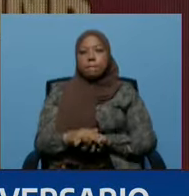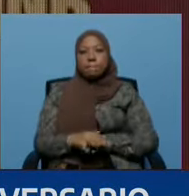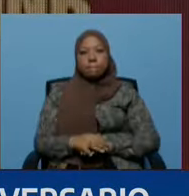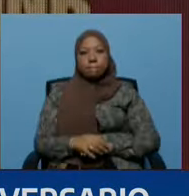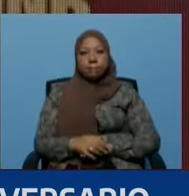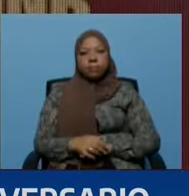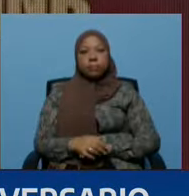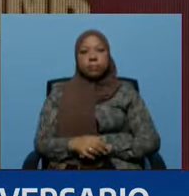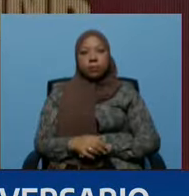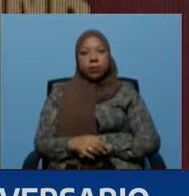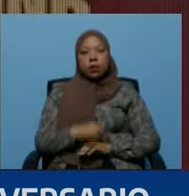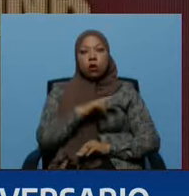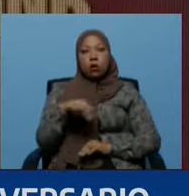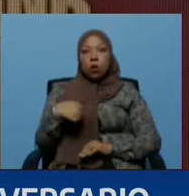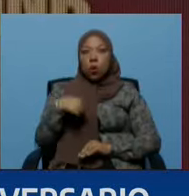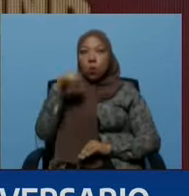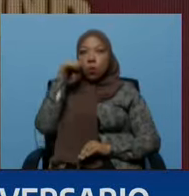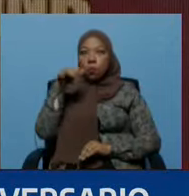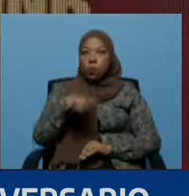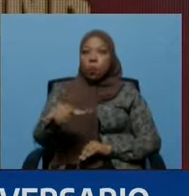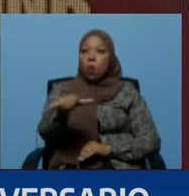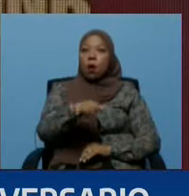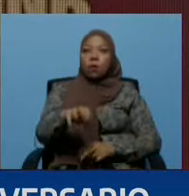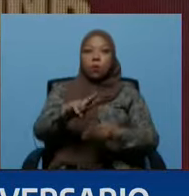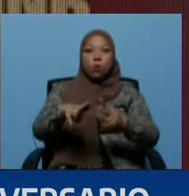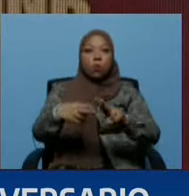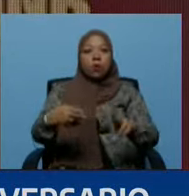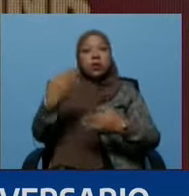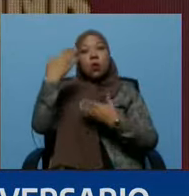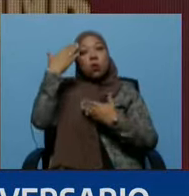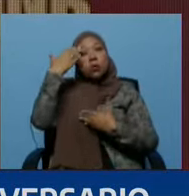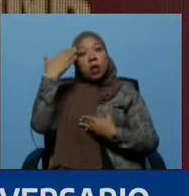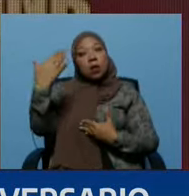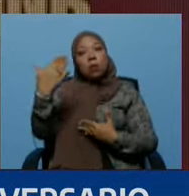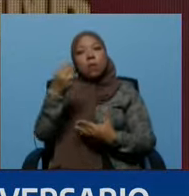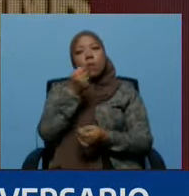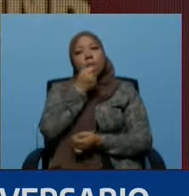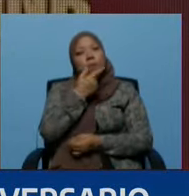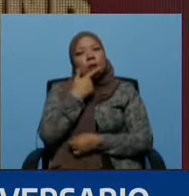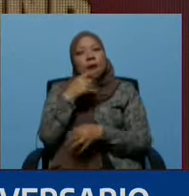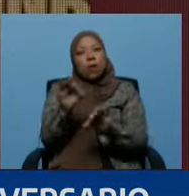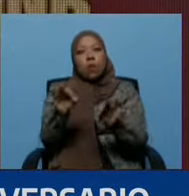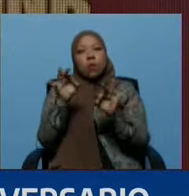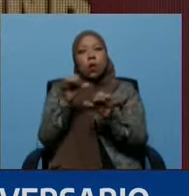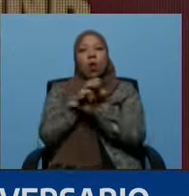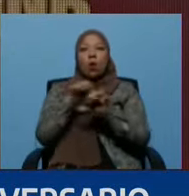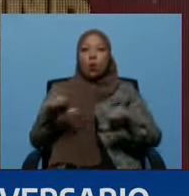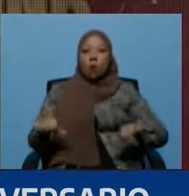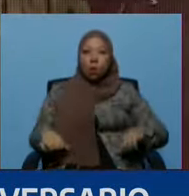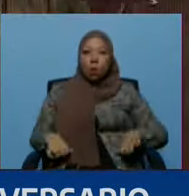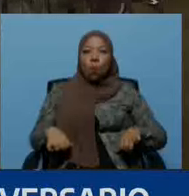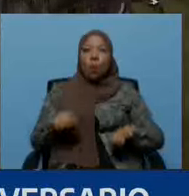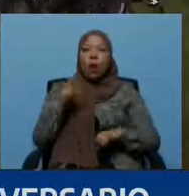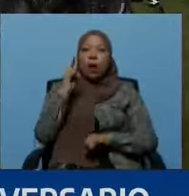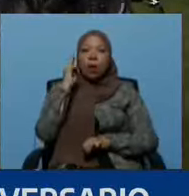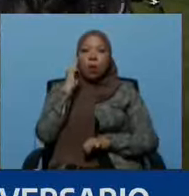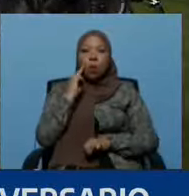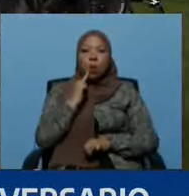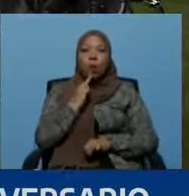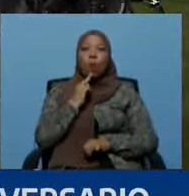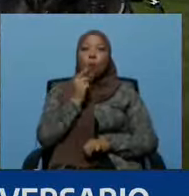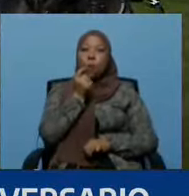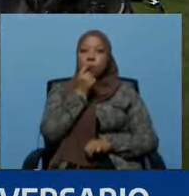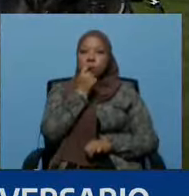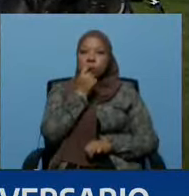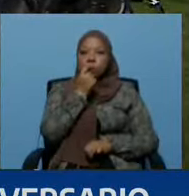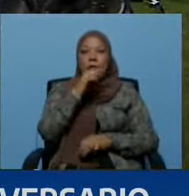para garantizarle a nuestro pueblo siempre la paz. Le envío un saludo muy especial a la Guardia Nacional Bolivariana